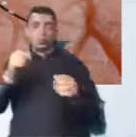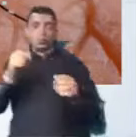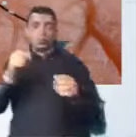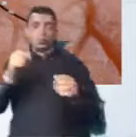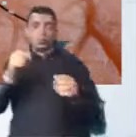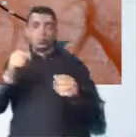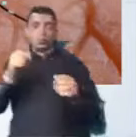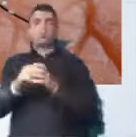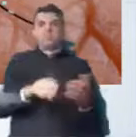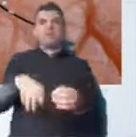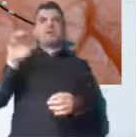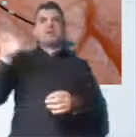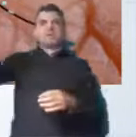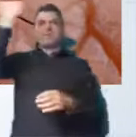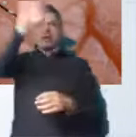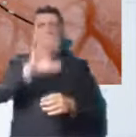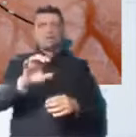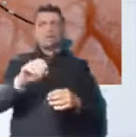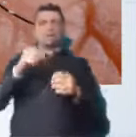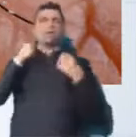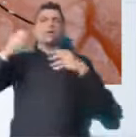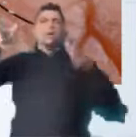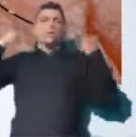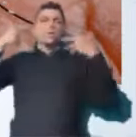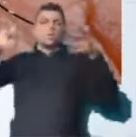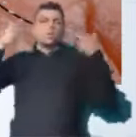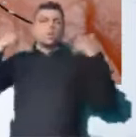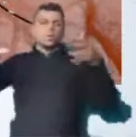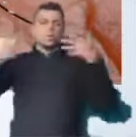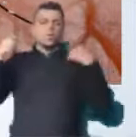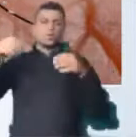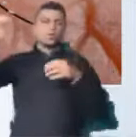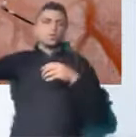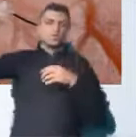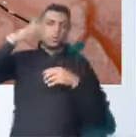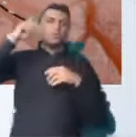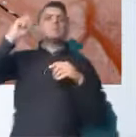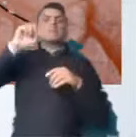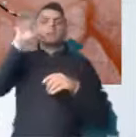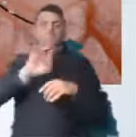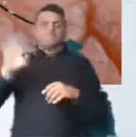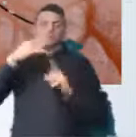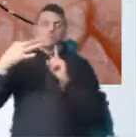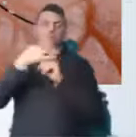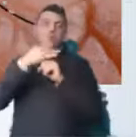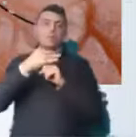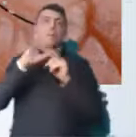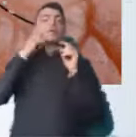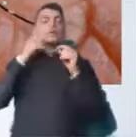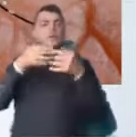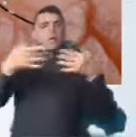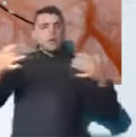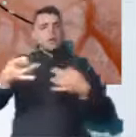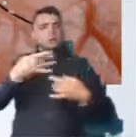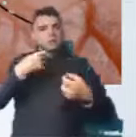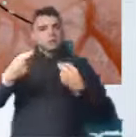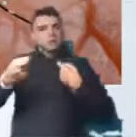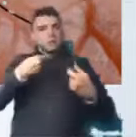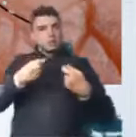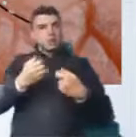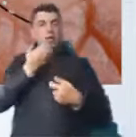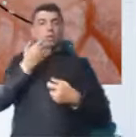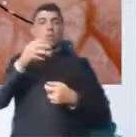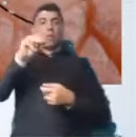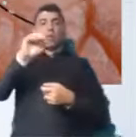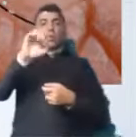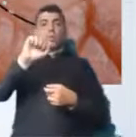es ocasionada por un virus. Aquí en el chat veo que me preguntan que si la malaria también es un virus. No, la malaria